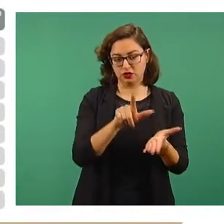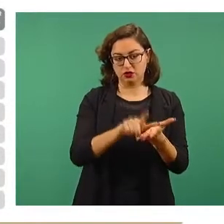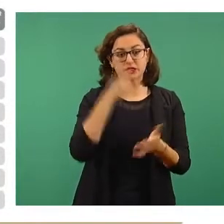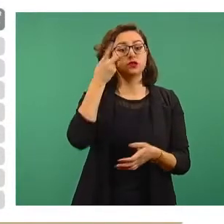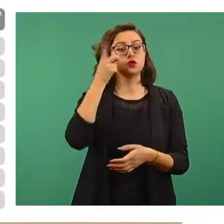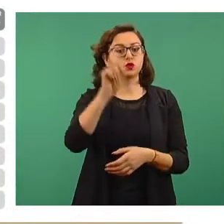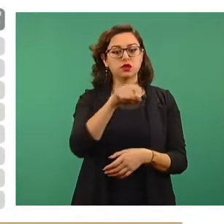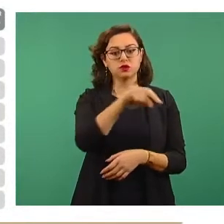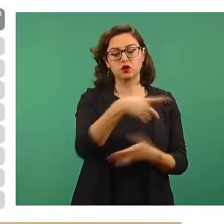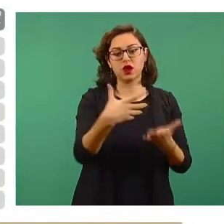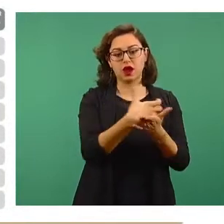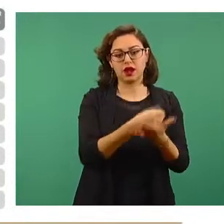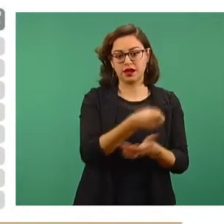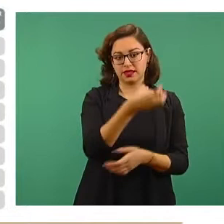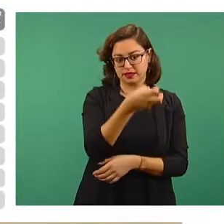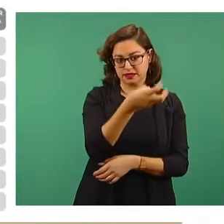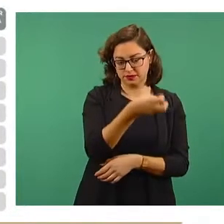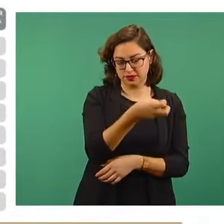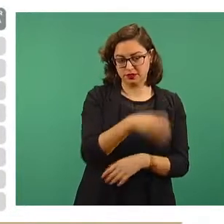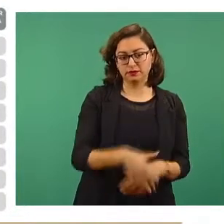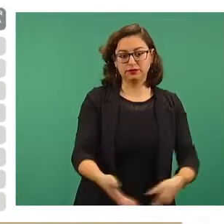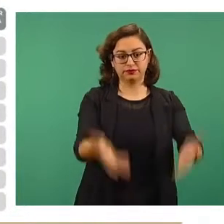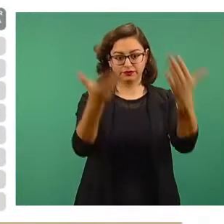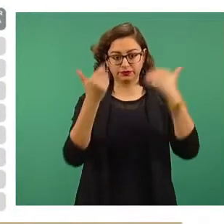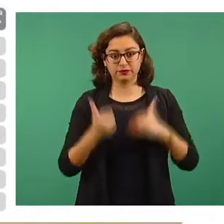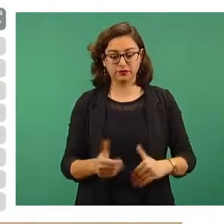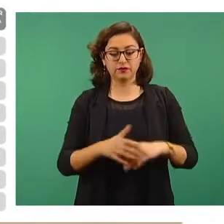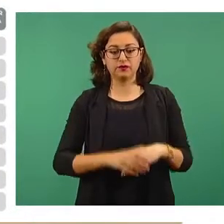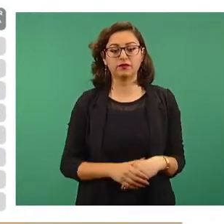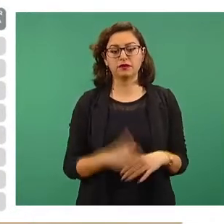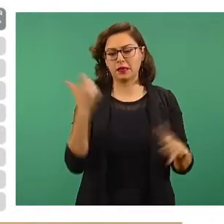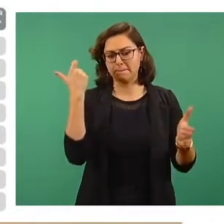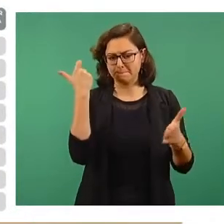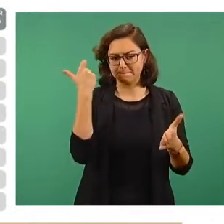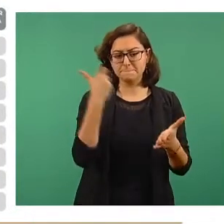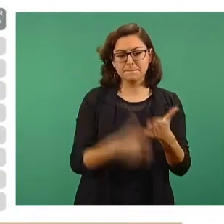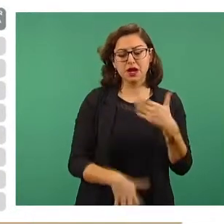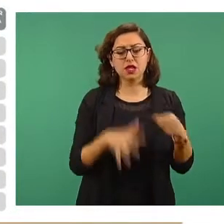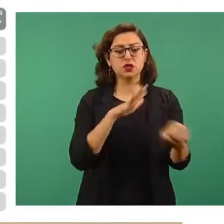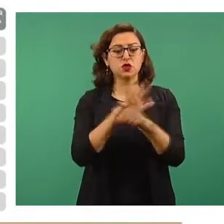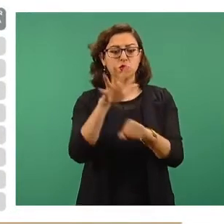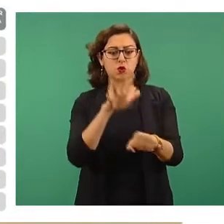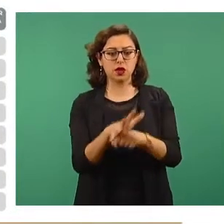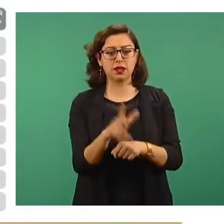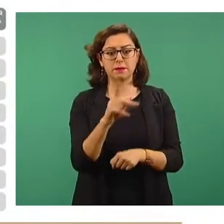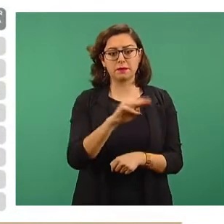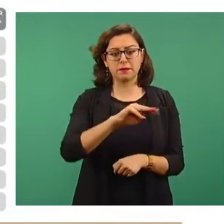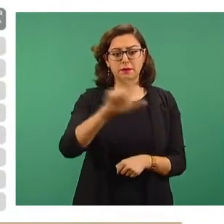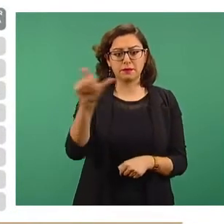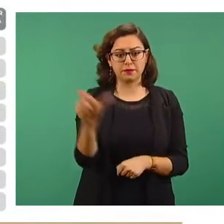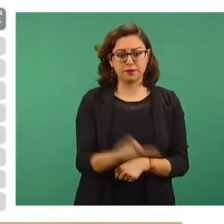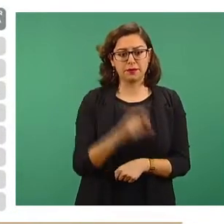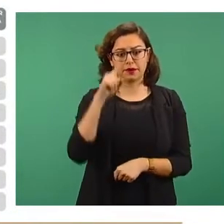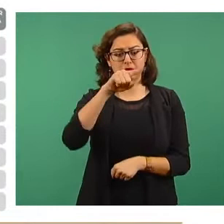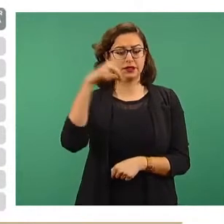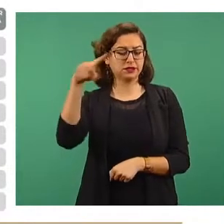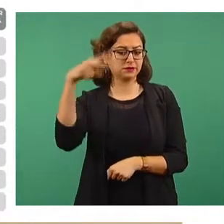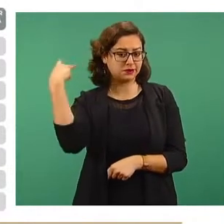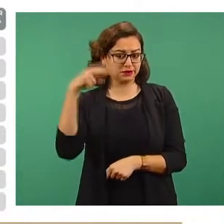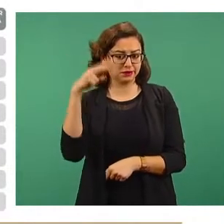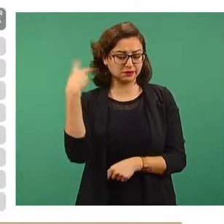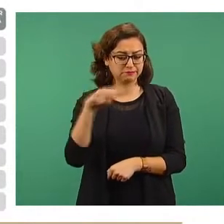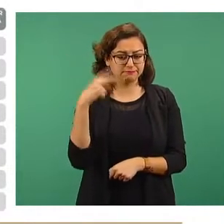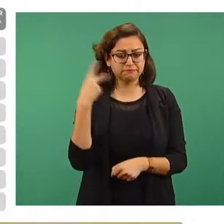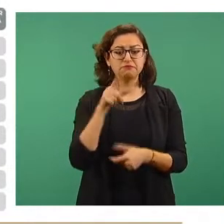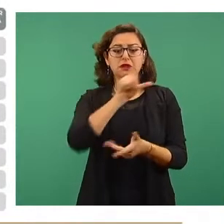centavos. Siguiente, por favor. Mientras que el margen más bajo se registró en franquicia Pemex en Medellín de Bravo, Veracruz, con un